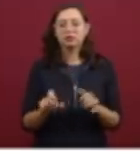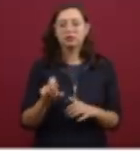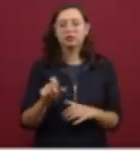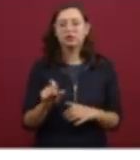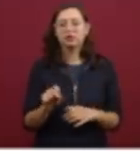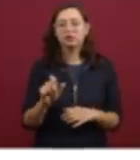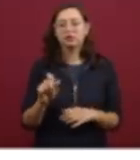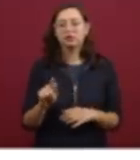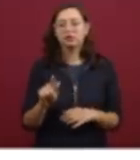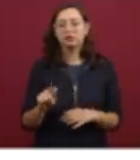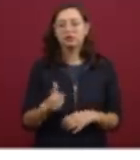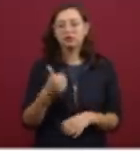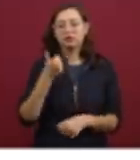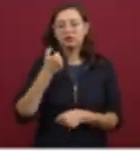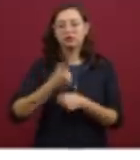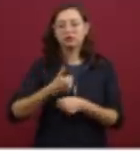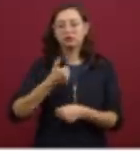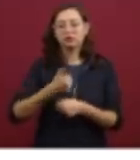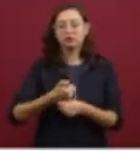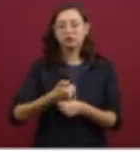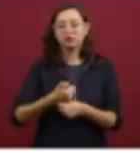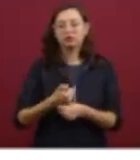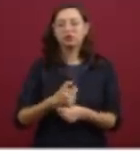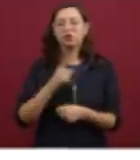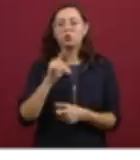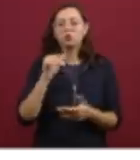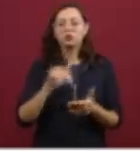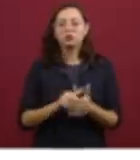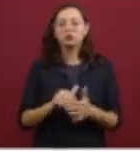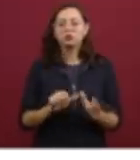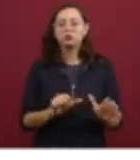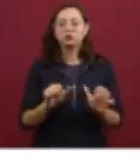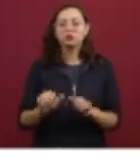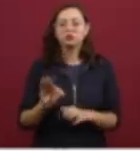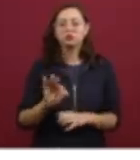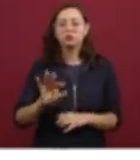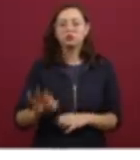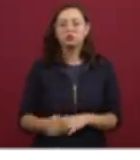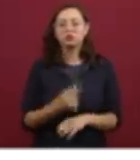2.076.493 estudiantes de primaria y